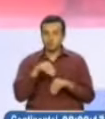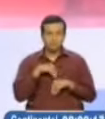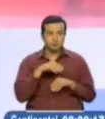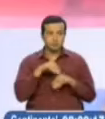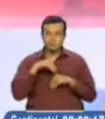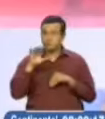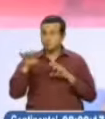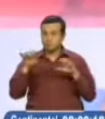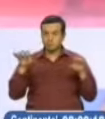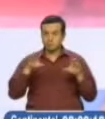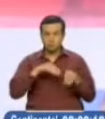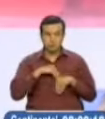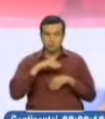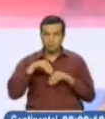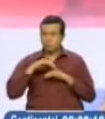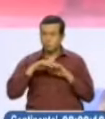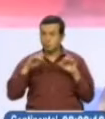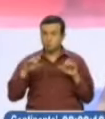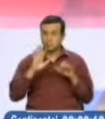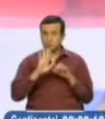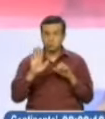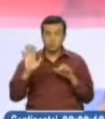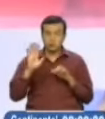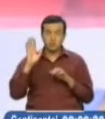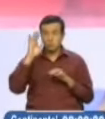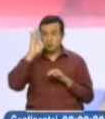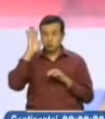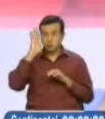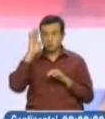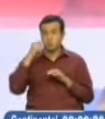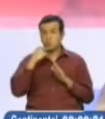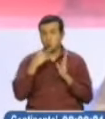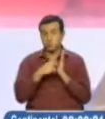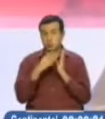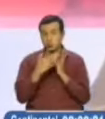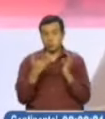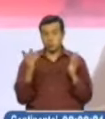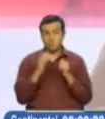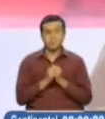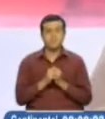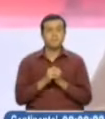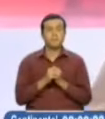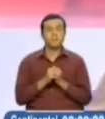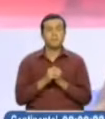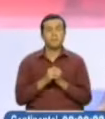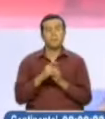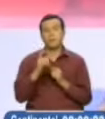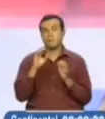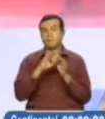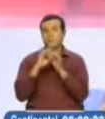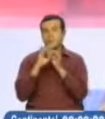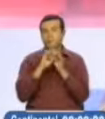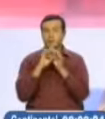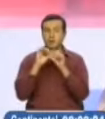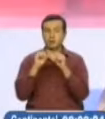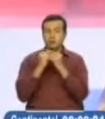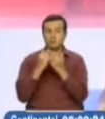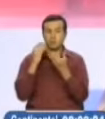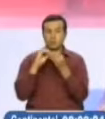posicionamientos por uno y por otro lado, posicionamientos además fuertemente ideológicos, como digo, los aliados naturales del